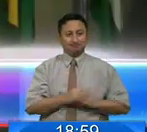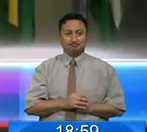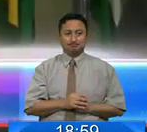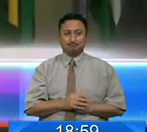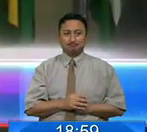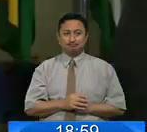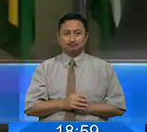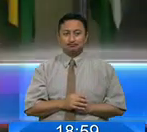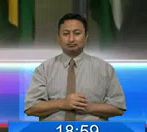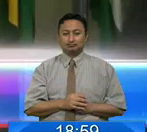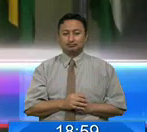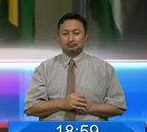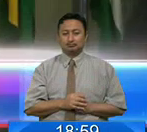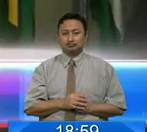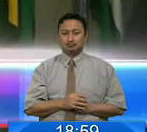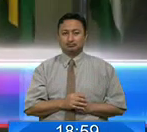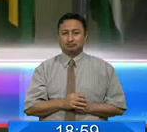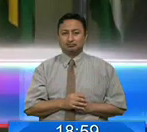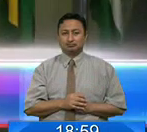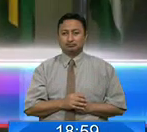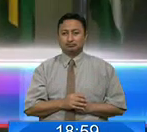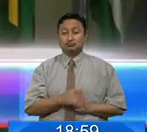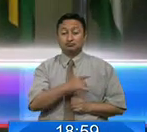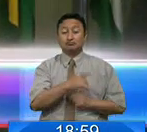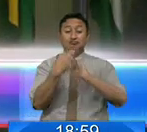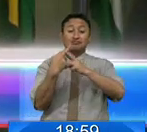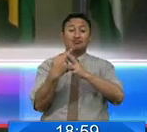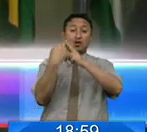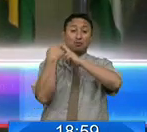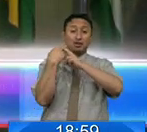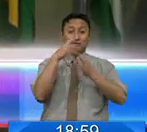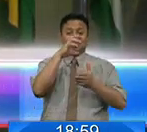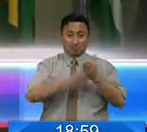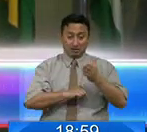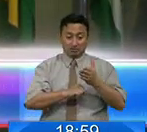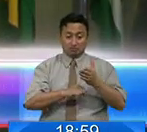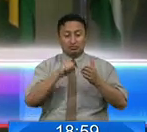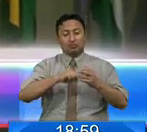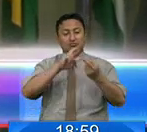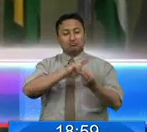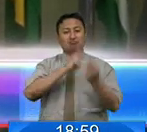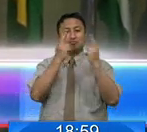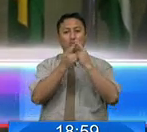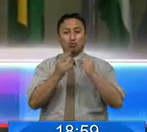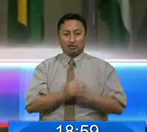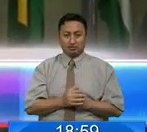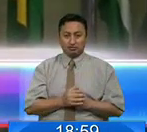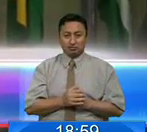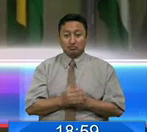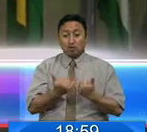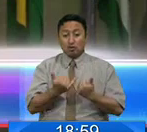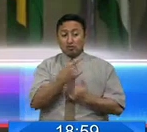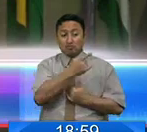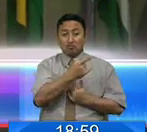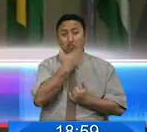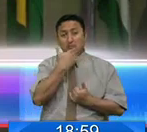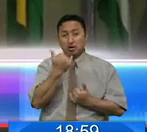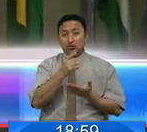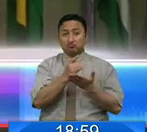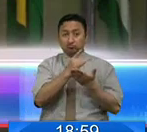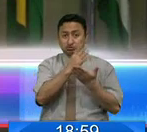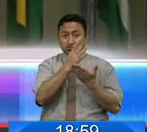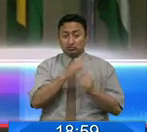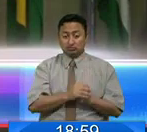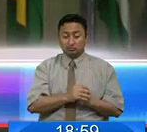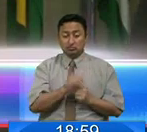limitar las competencias tendría que hacerse una reforma ya se quiere eliminar tendría que hacérselo tal